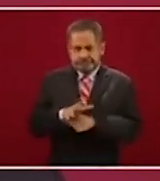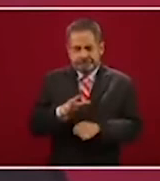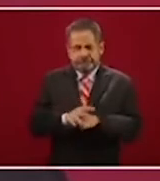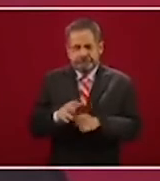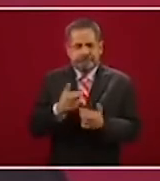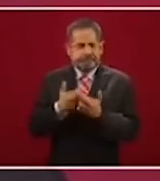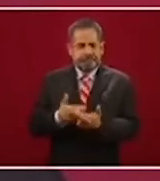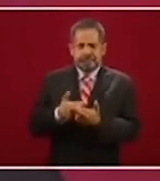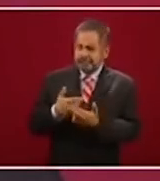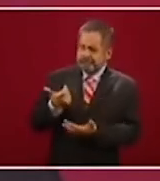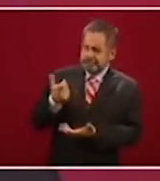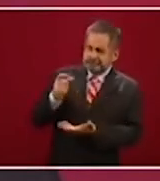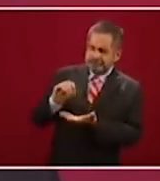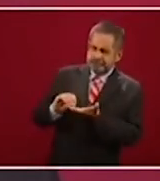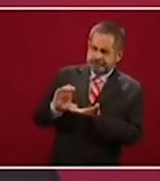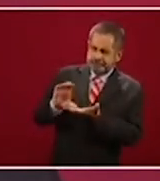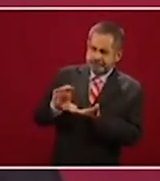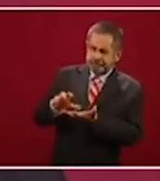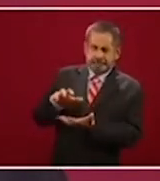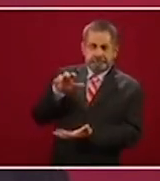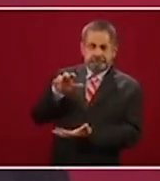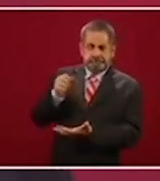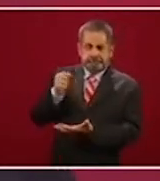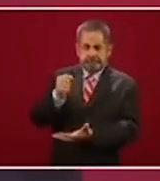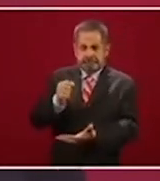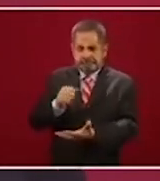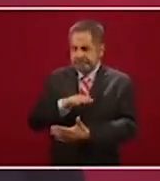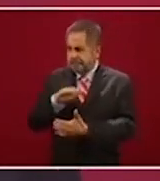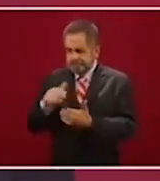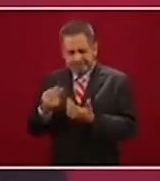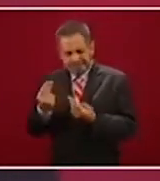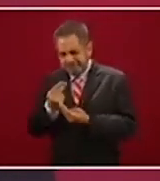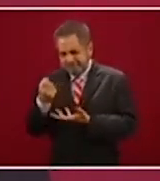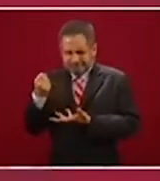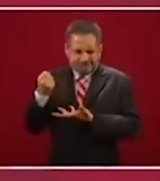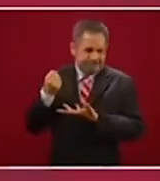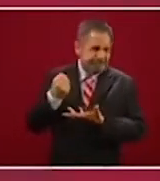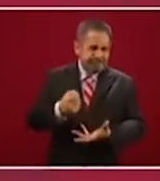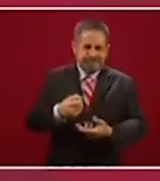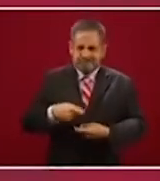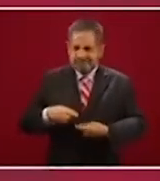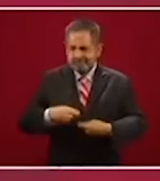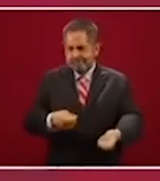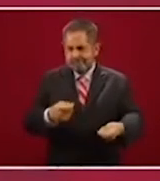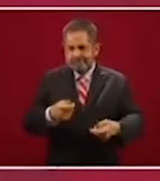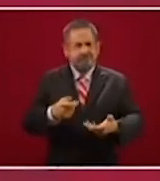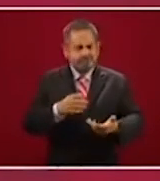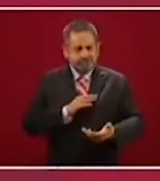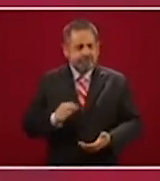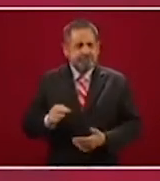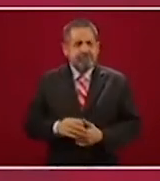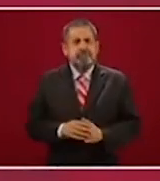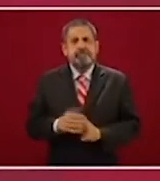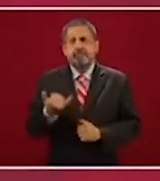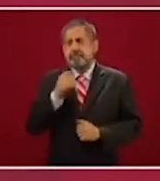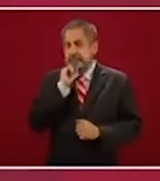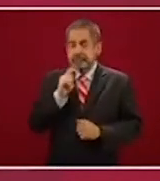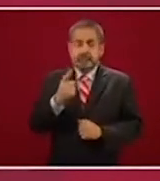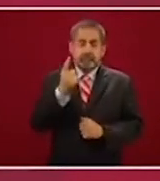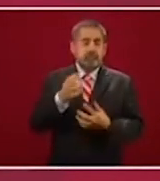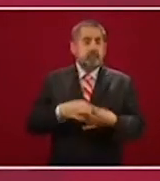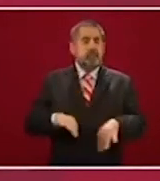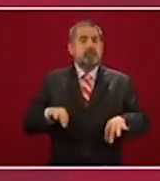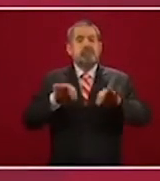recursos, todo el dinero que se necesite y lo más importante,